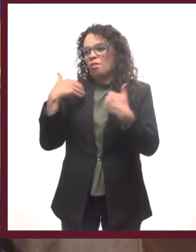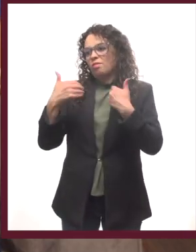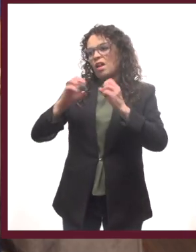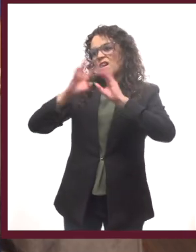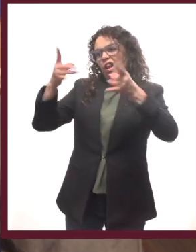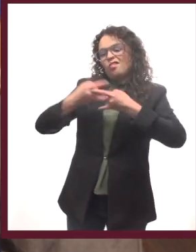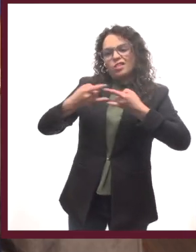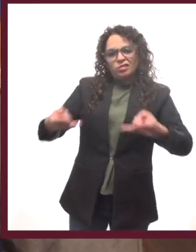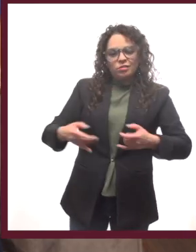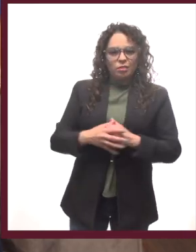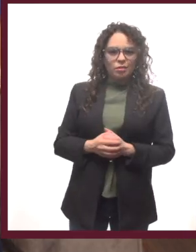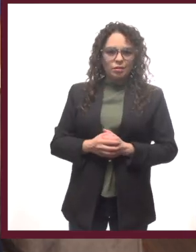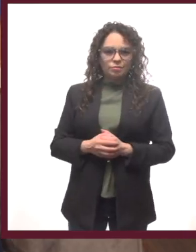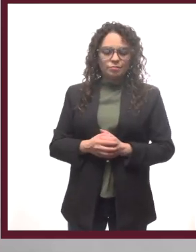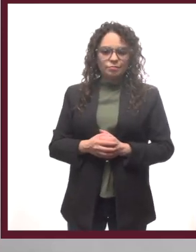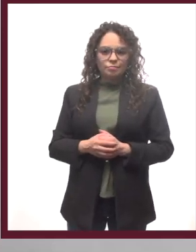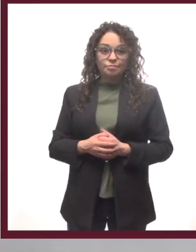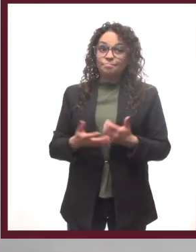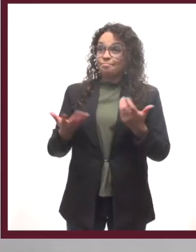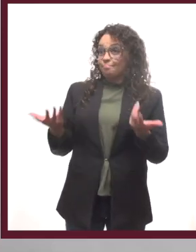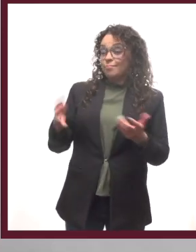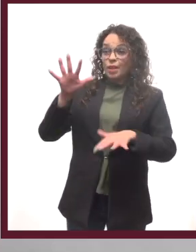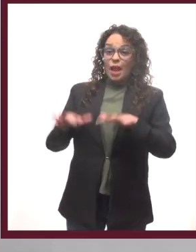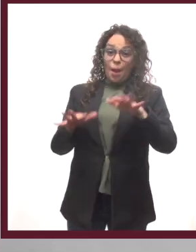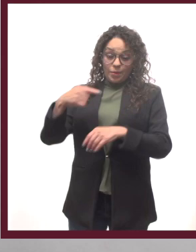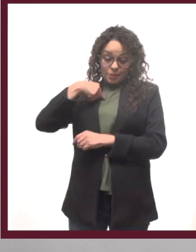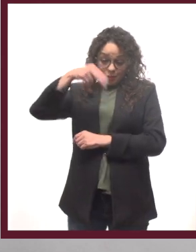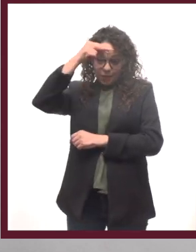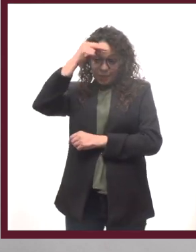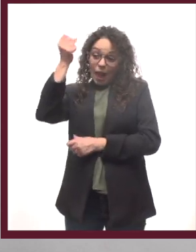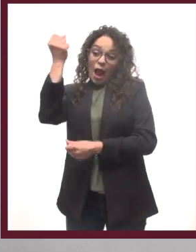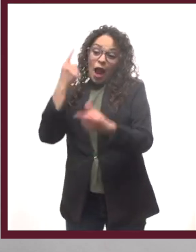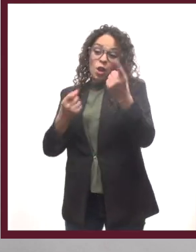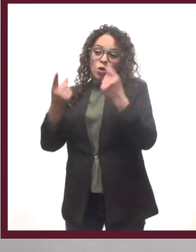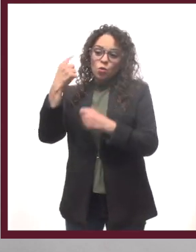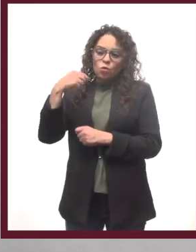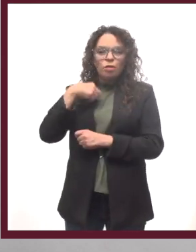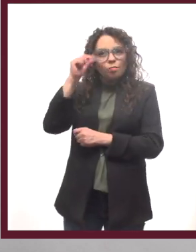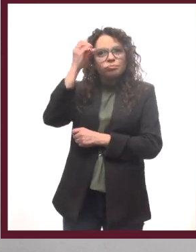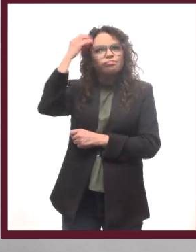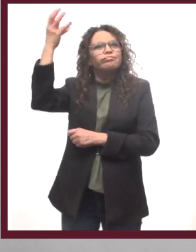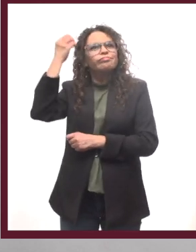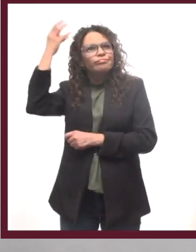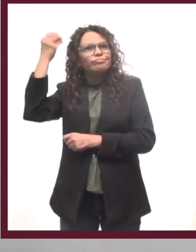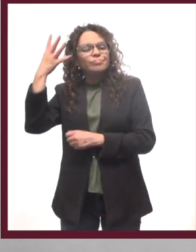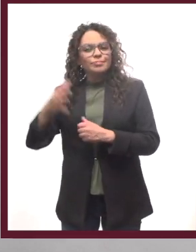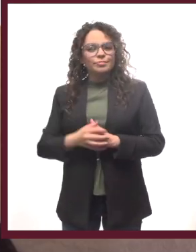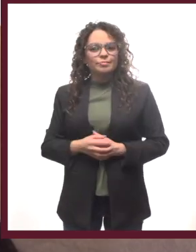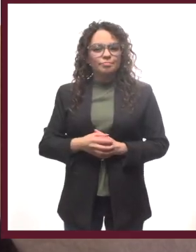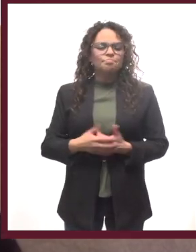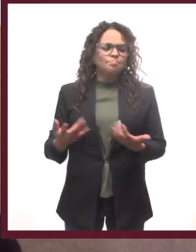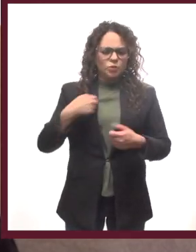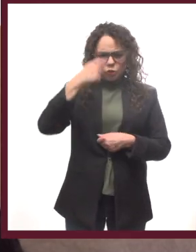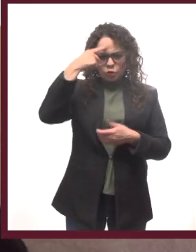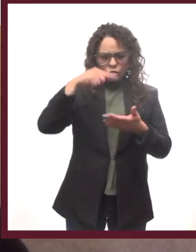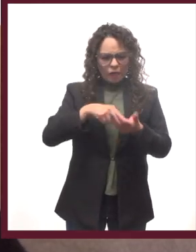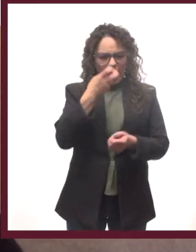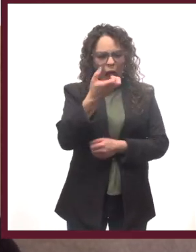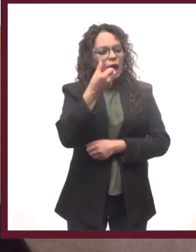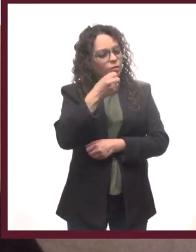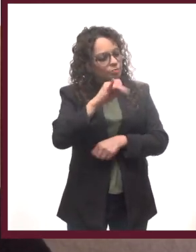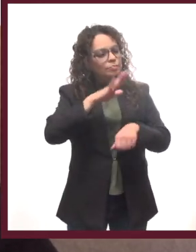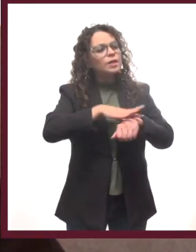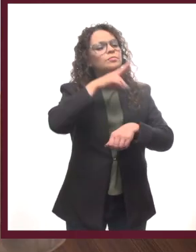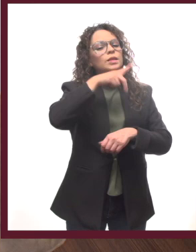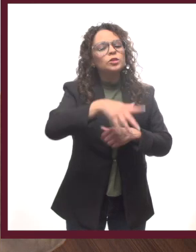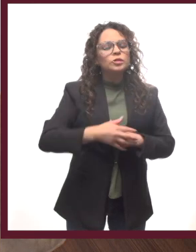¿Teníamos? Ay, bueno. ¿Qué quieres? A veces a los genios se nos escapan algunos detalles. A ver, creo que así queda mucho